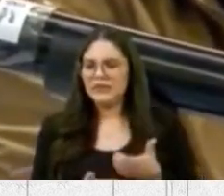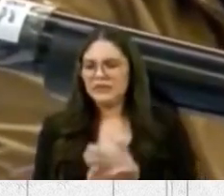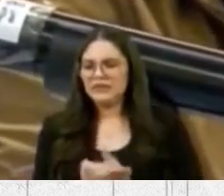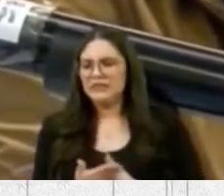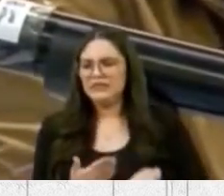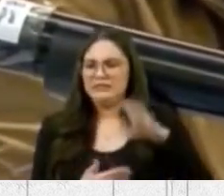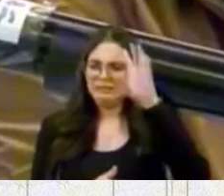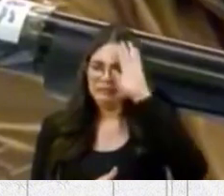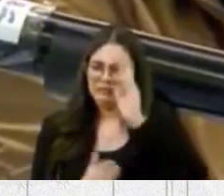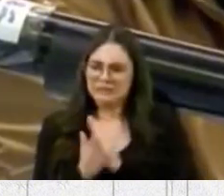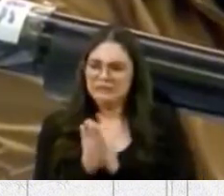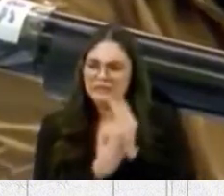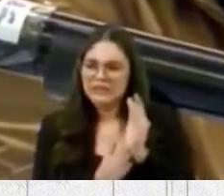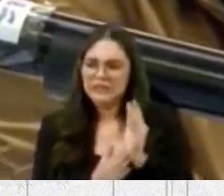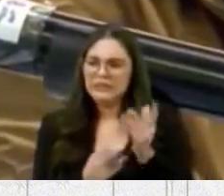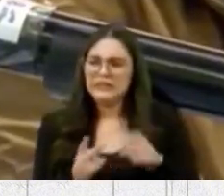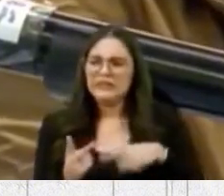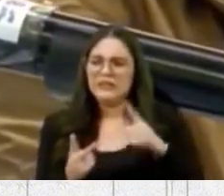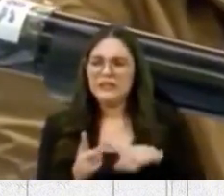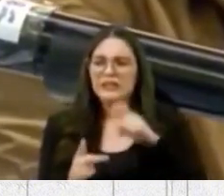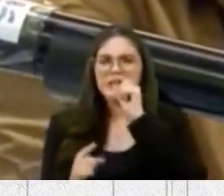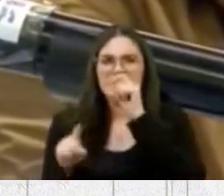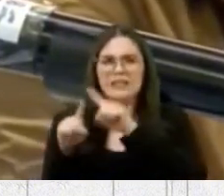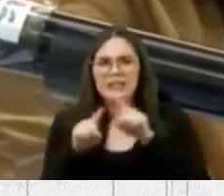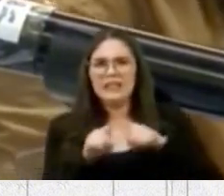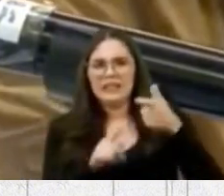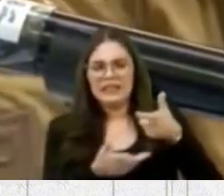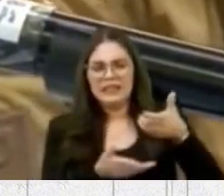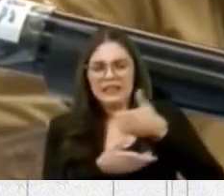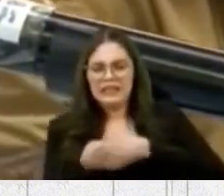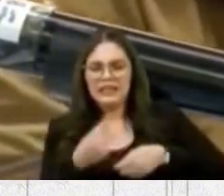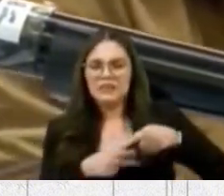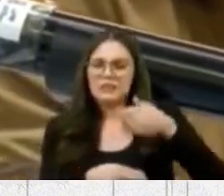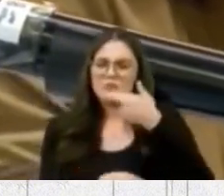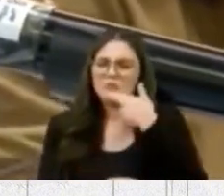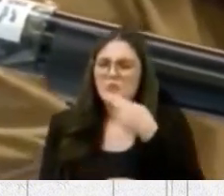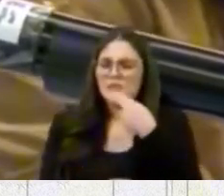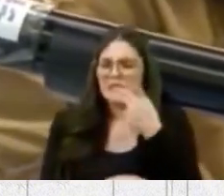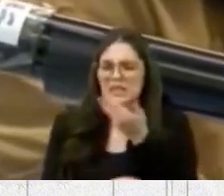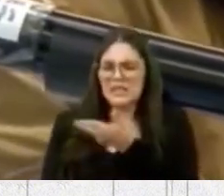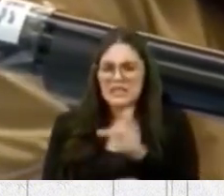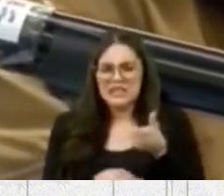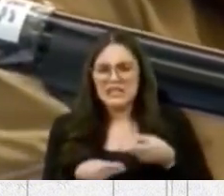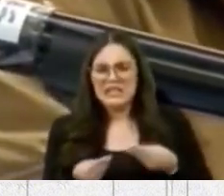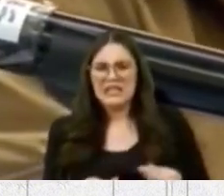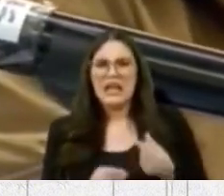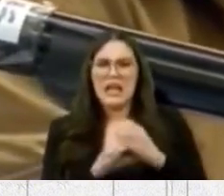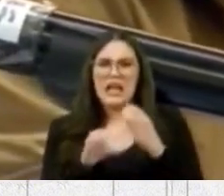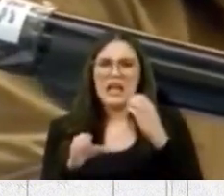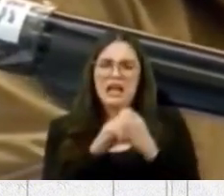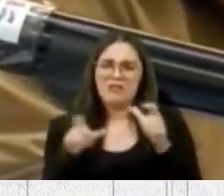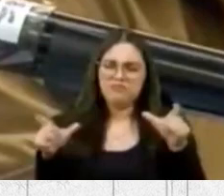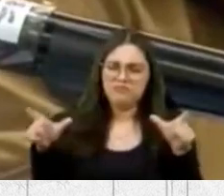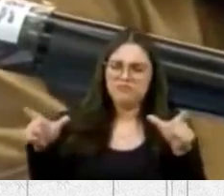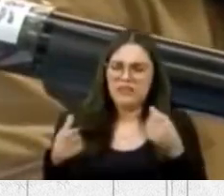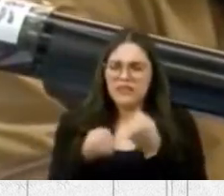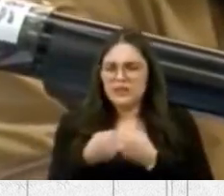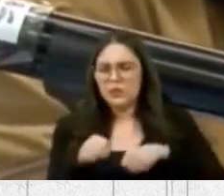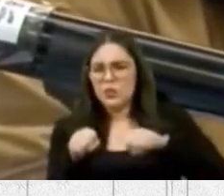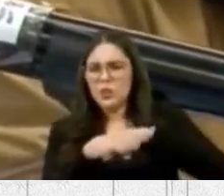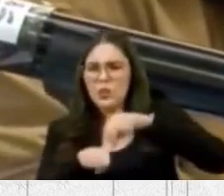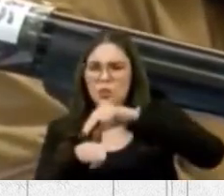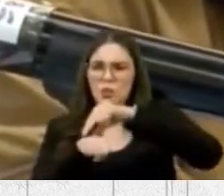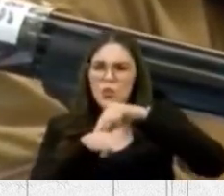primas vacacionales, fondos para degustar en restaurantes, vehículos blindados, seguros médicos,